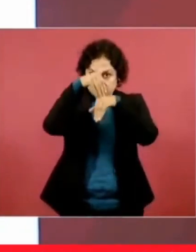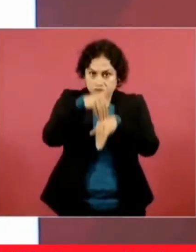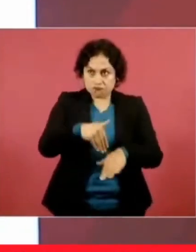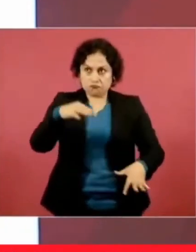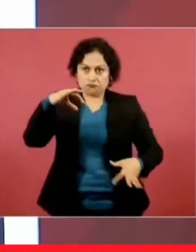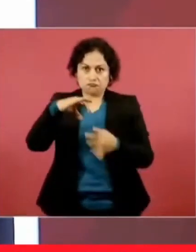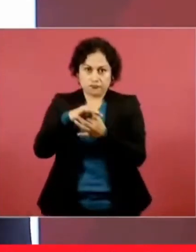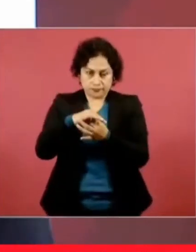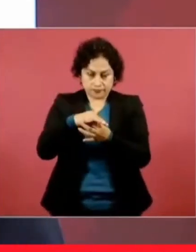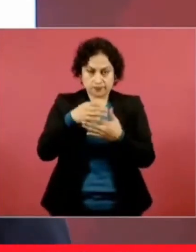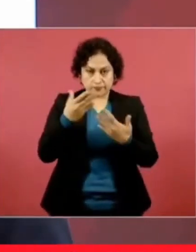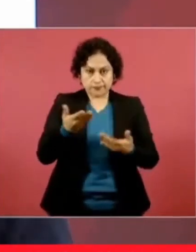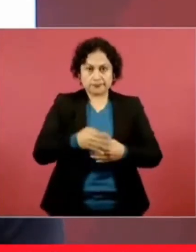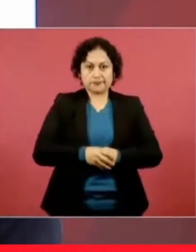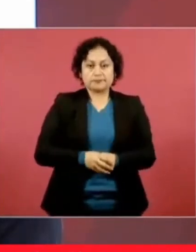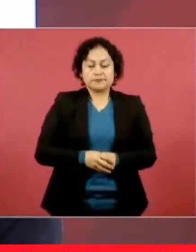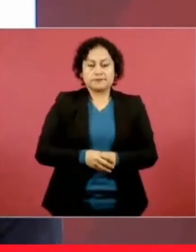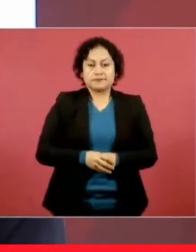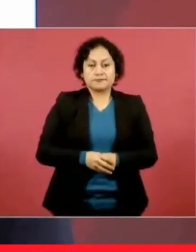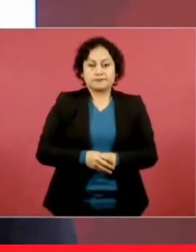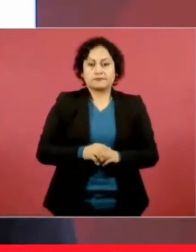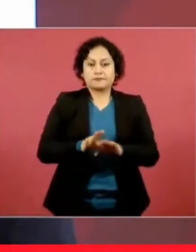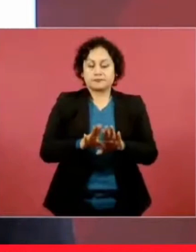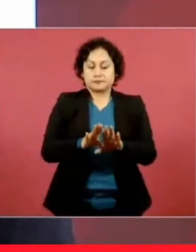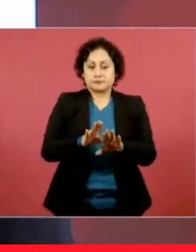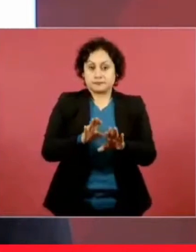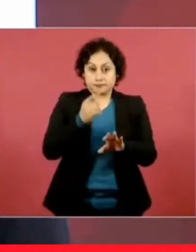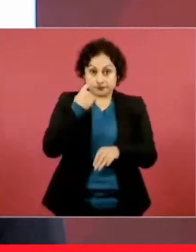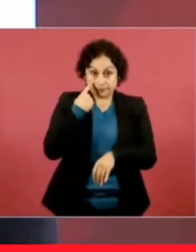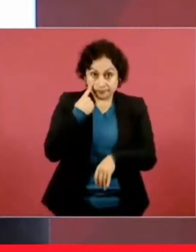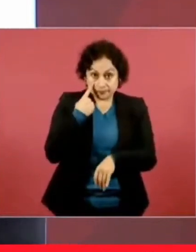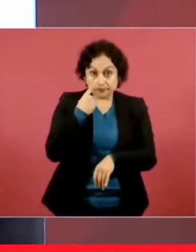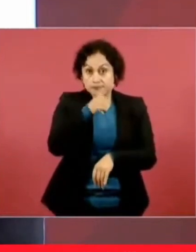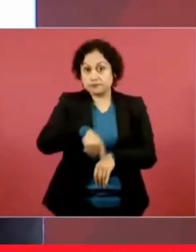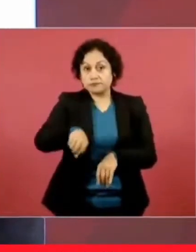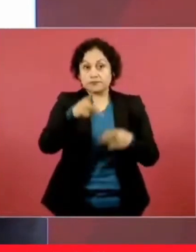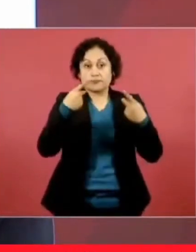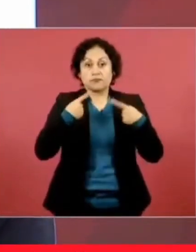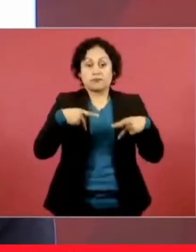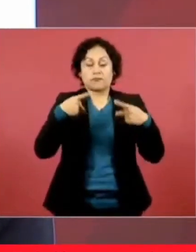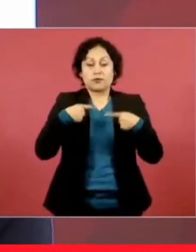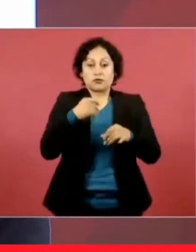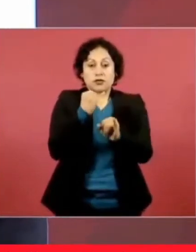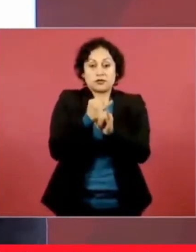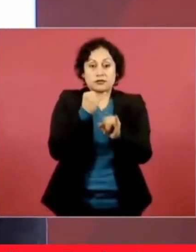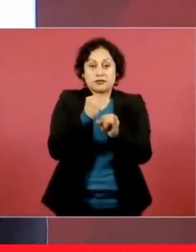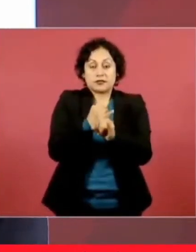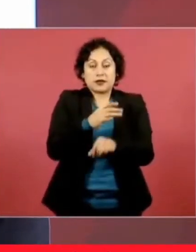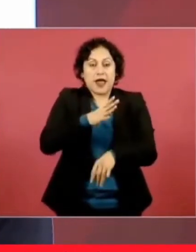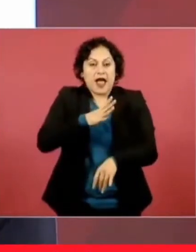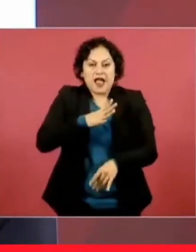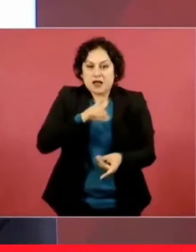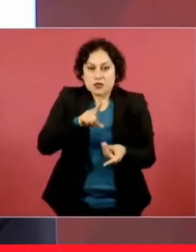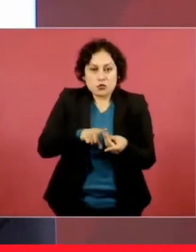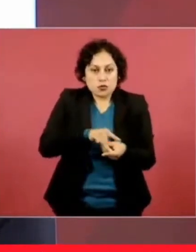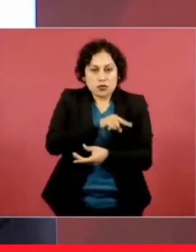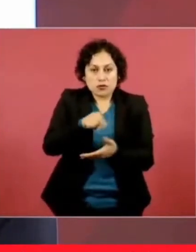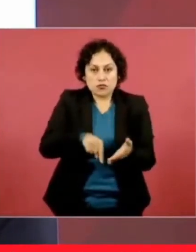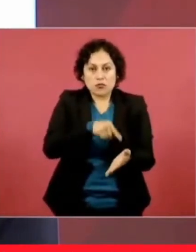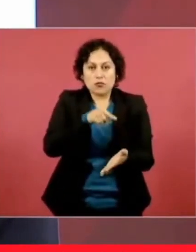Y bueno, es importante comunicarle a la gente dónde tendrán señal. Prácticamente tendrán señal en todo el país, como ya se comentó.